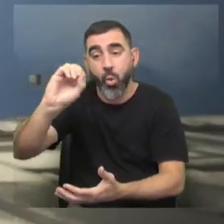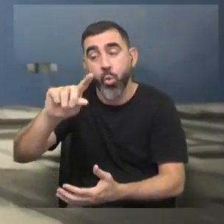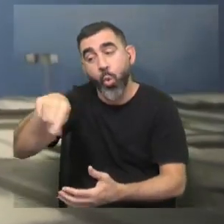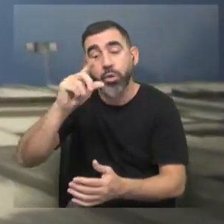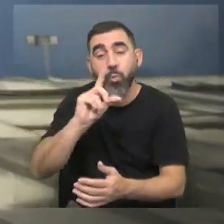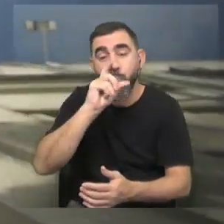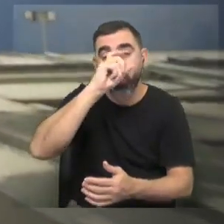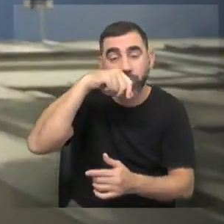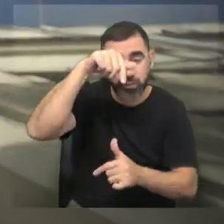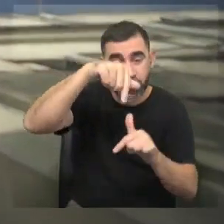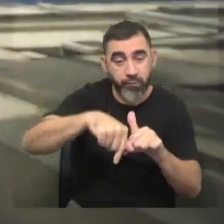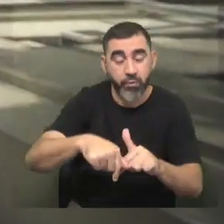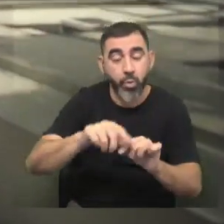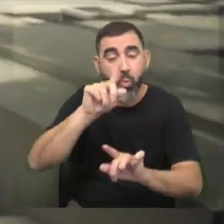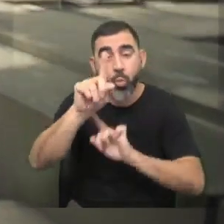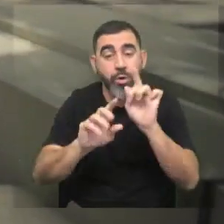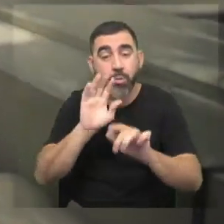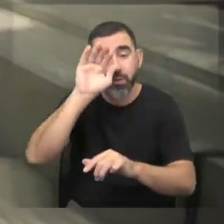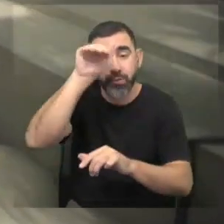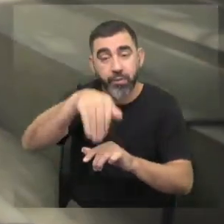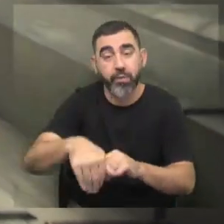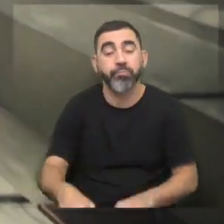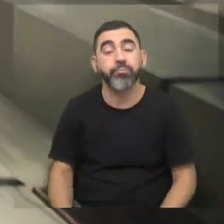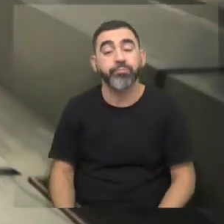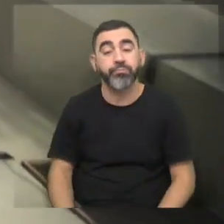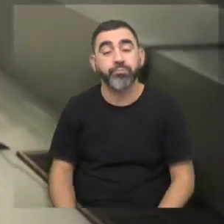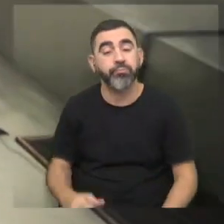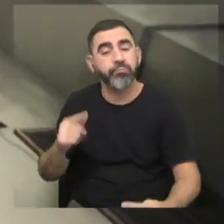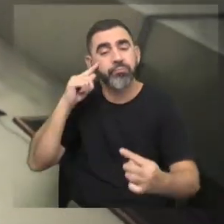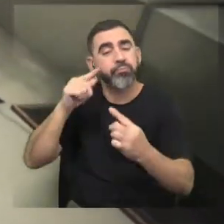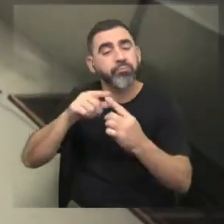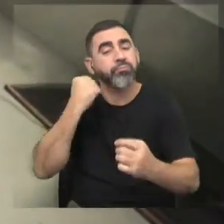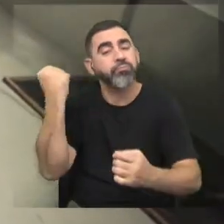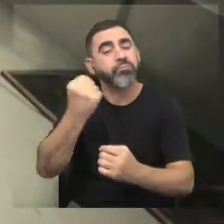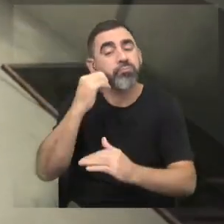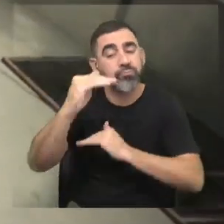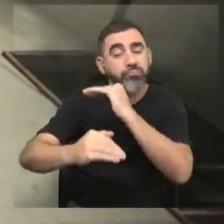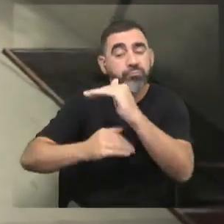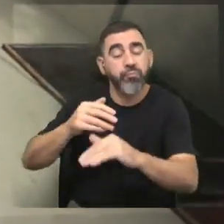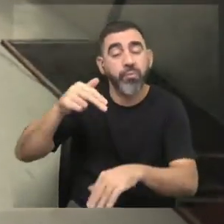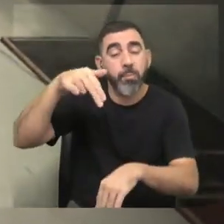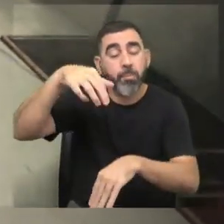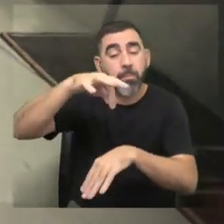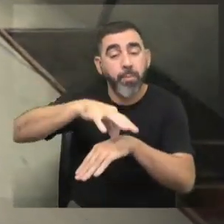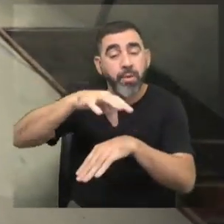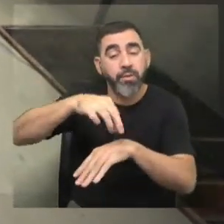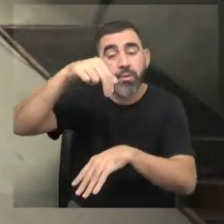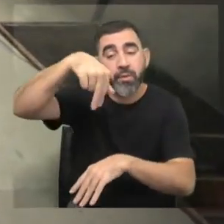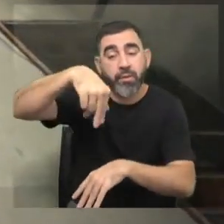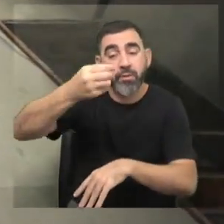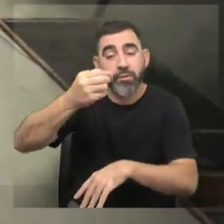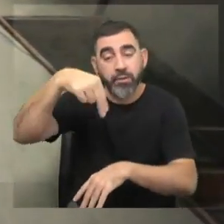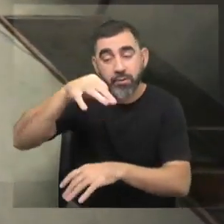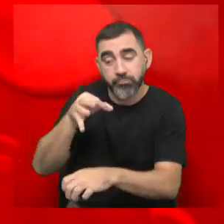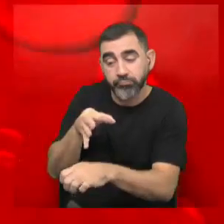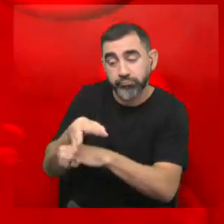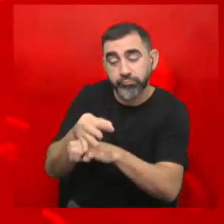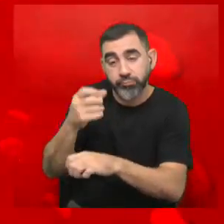un monitoreo que realiza el Banco Mundial desde 2006 y que analiza la paridad de género en el mundo en diferentes sectores, incluidos